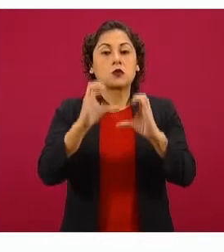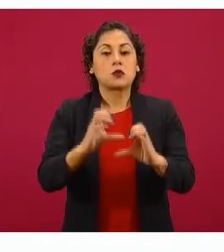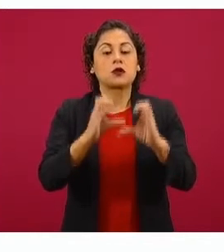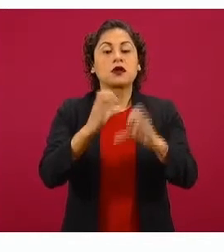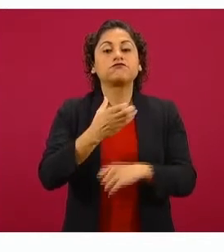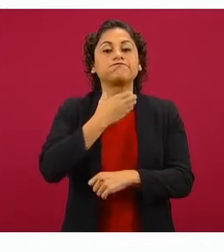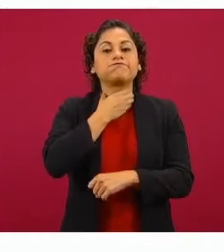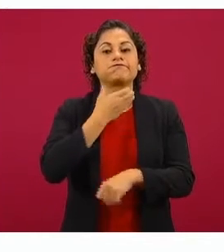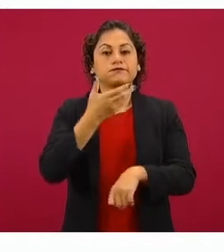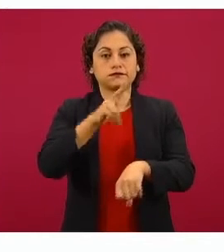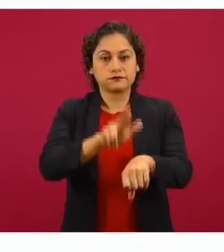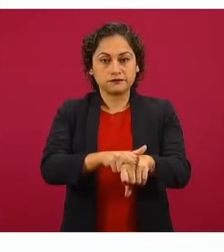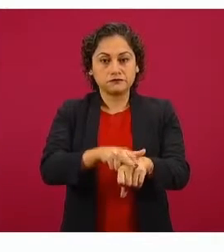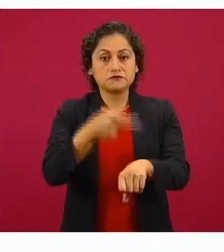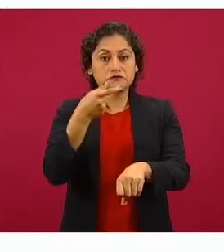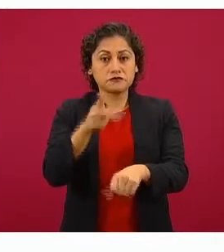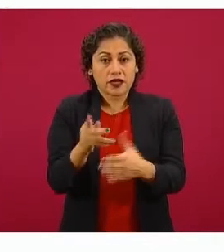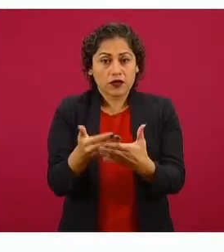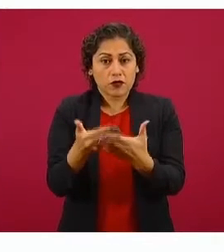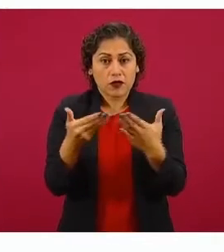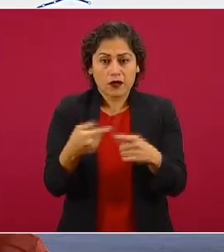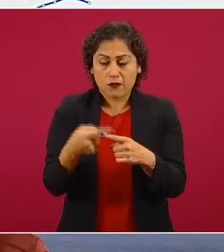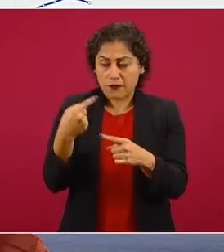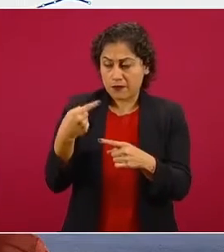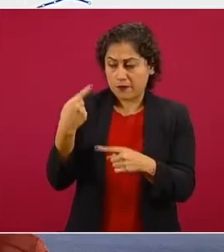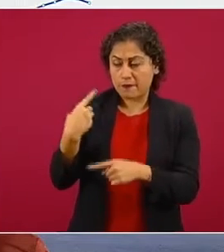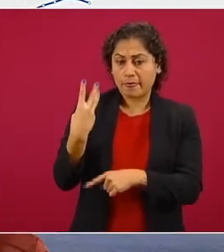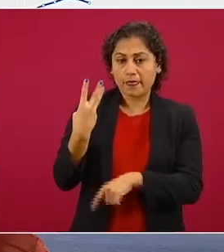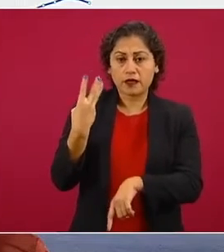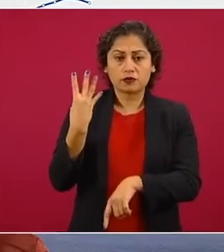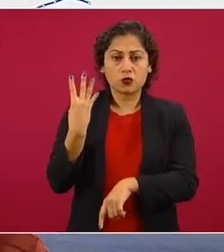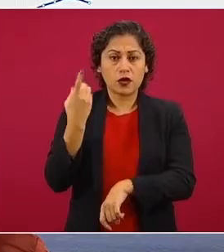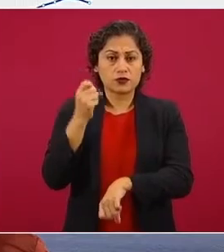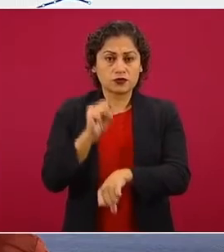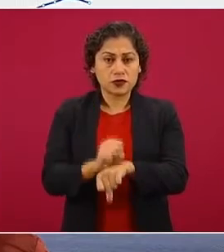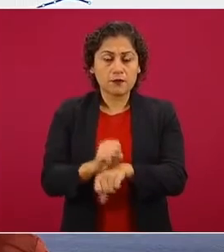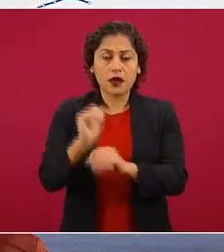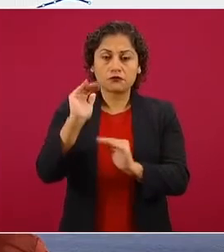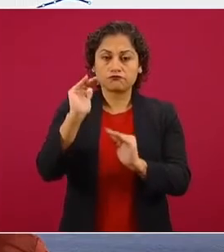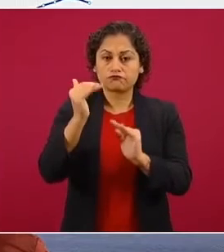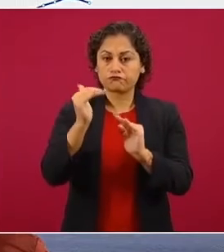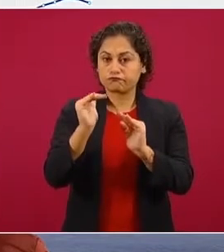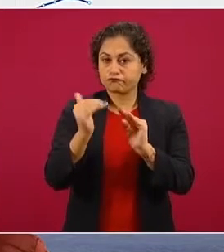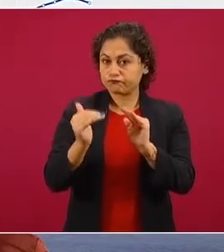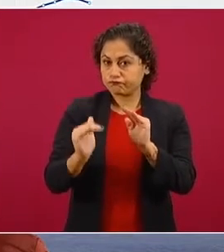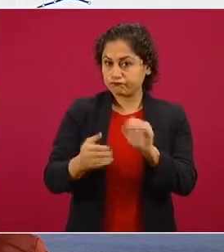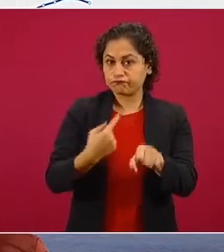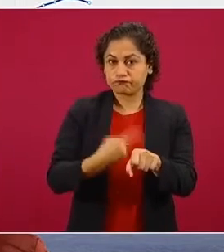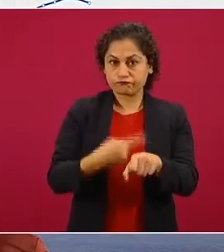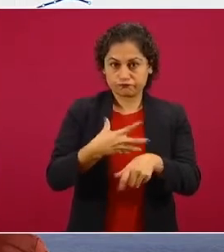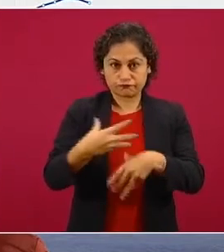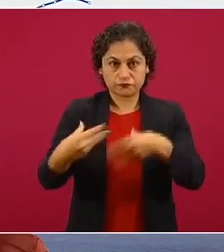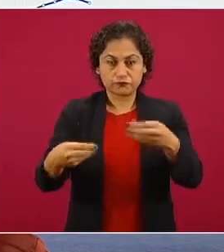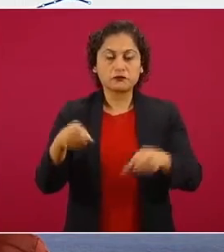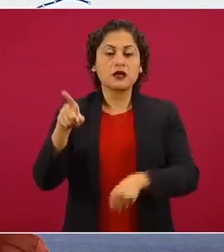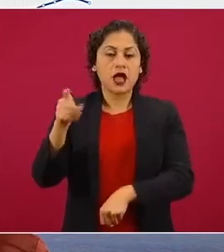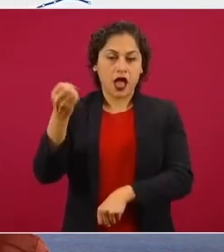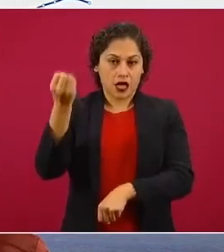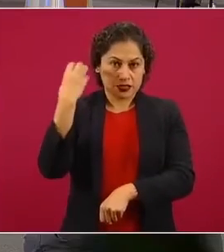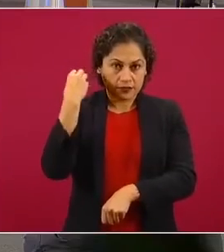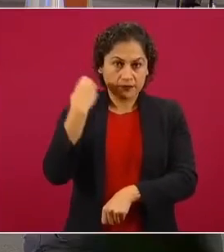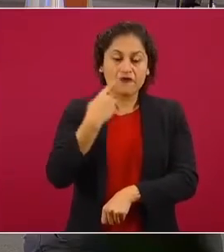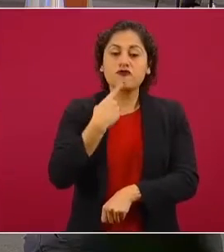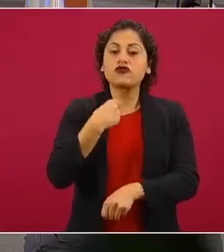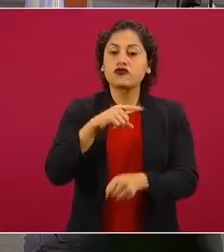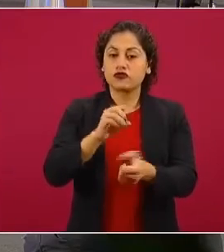hospitales, pero tiene ya 1, 2, 3, 4 semanas de descenso en la actividad epidémica, todavía con semáforo rojo. Es posible